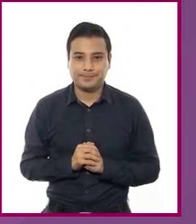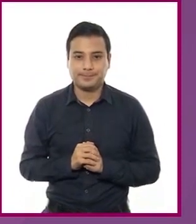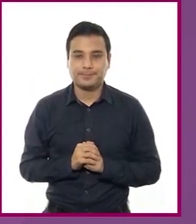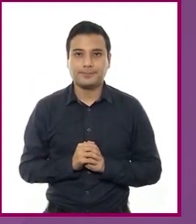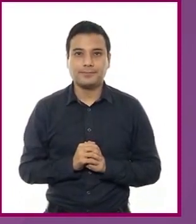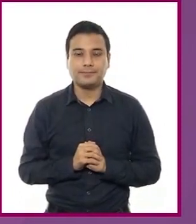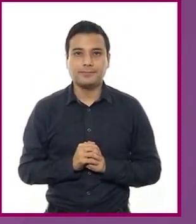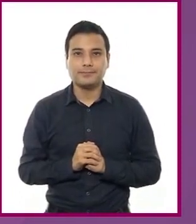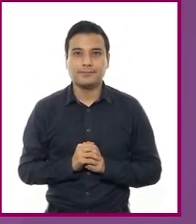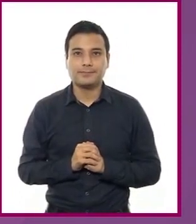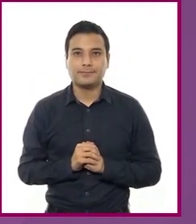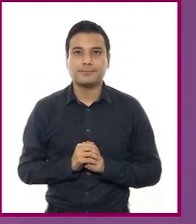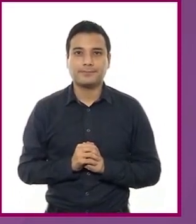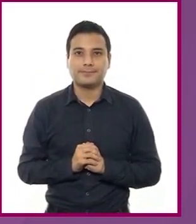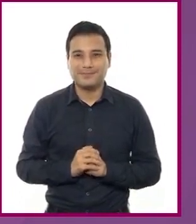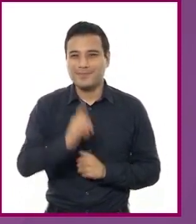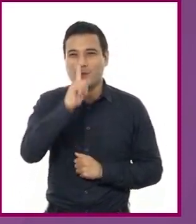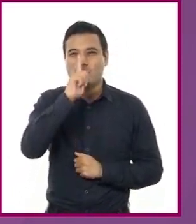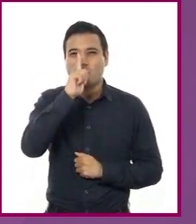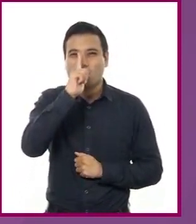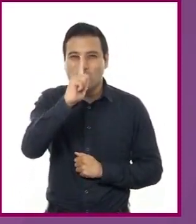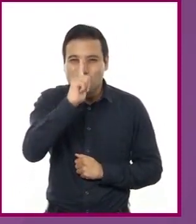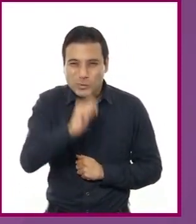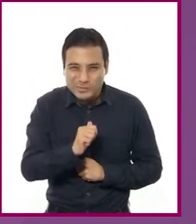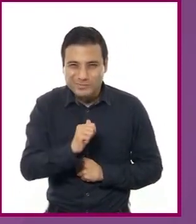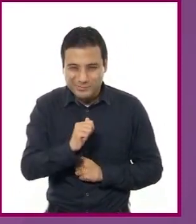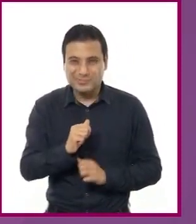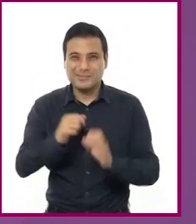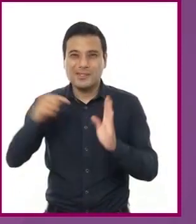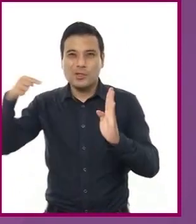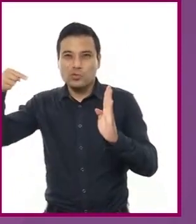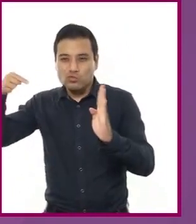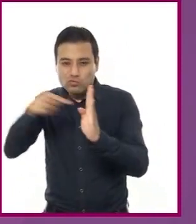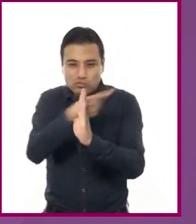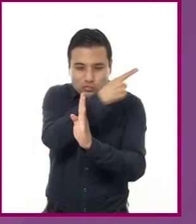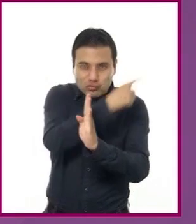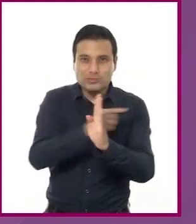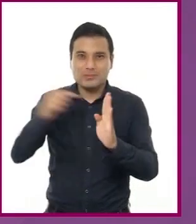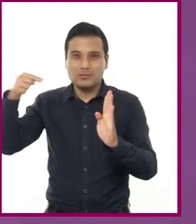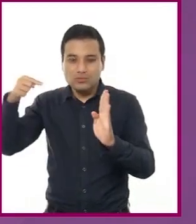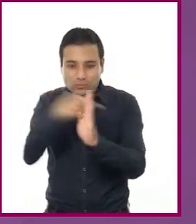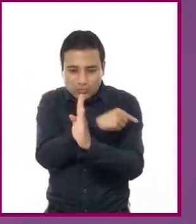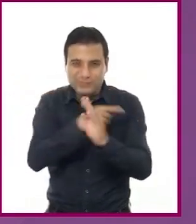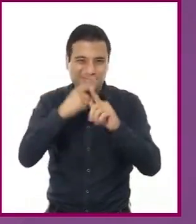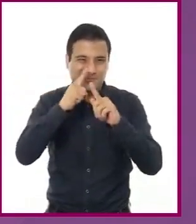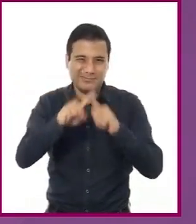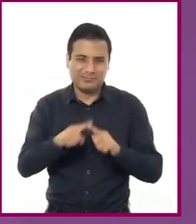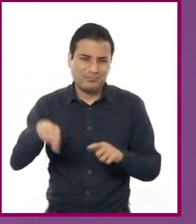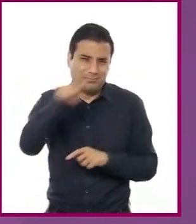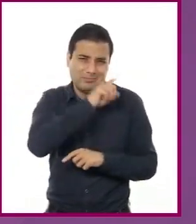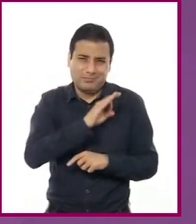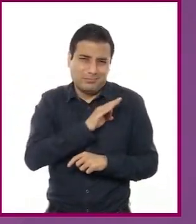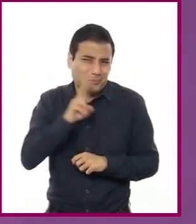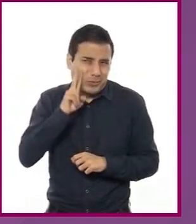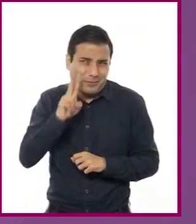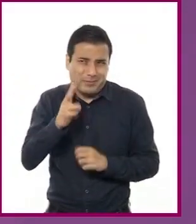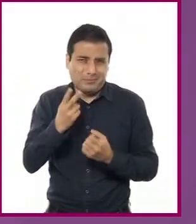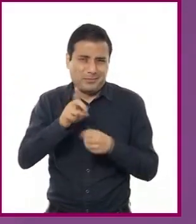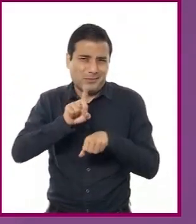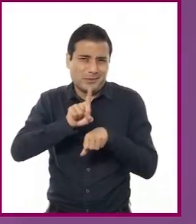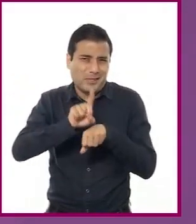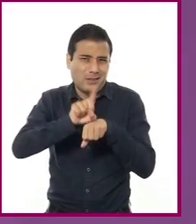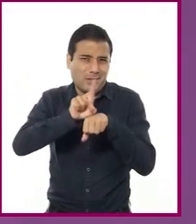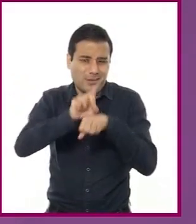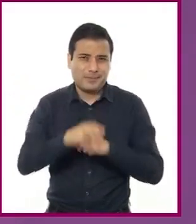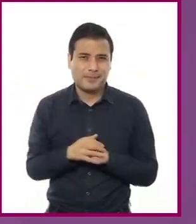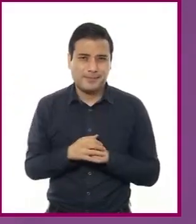Los fenómenos de reflexión, refracción y difracción podemos observarlos a nuestro alrededor. La